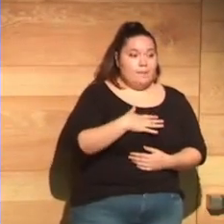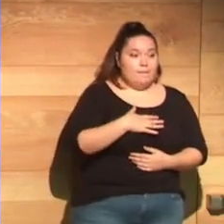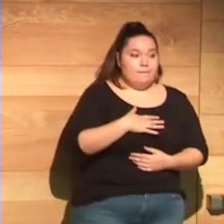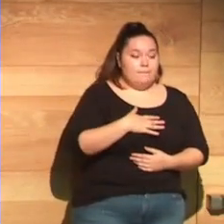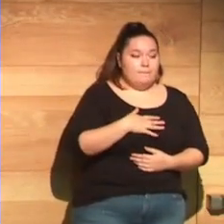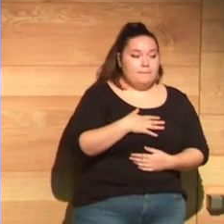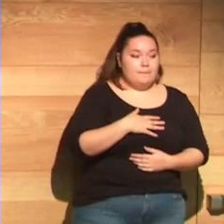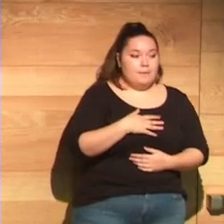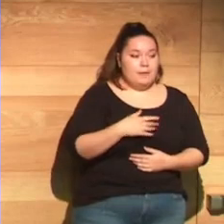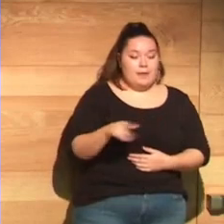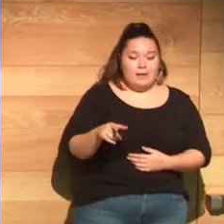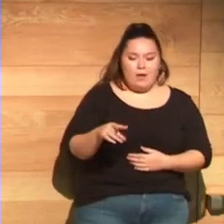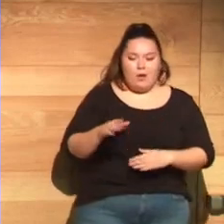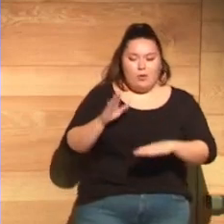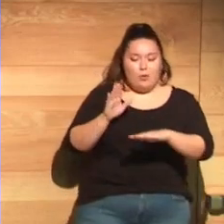claro,